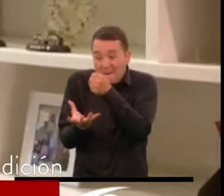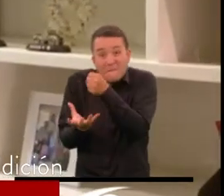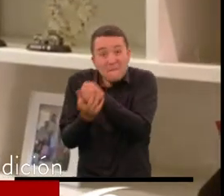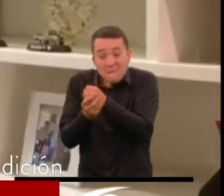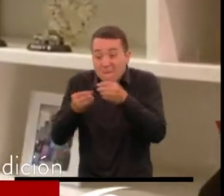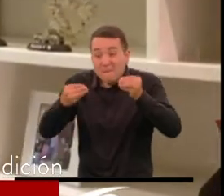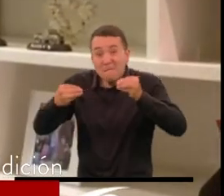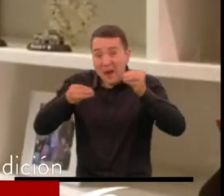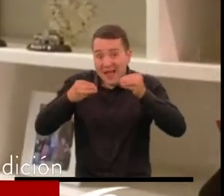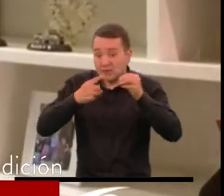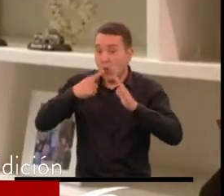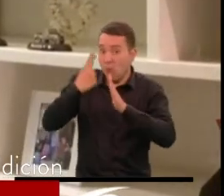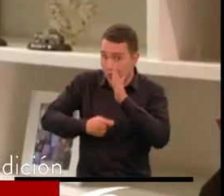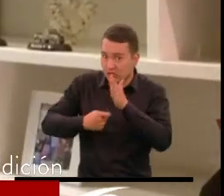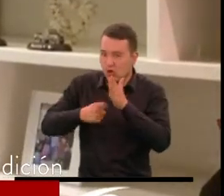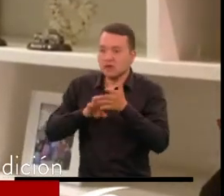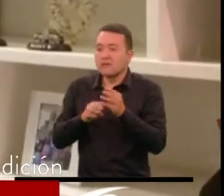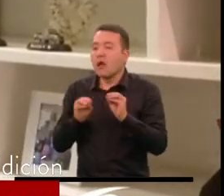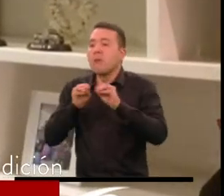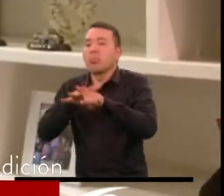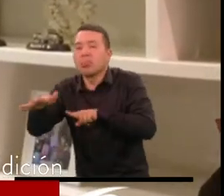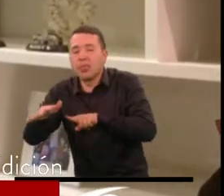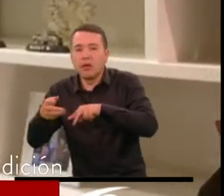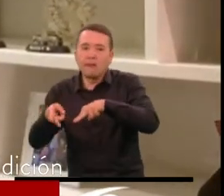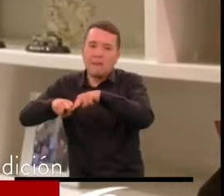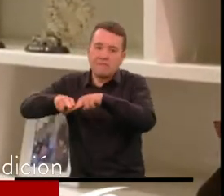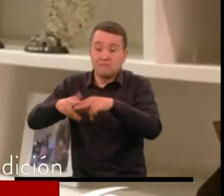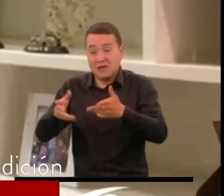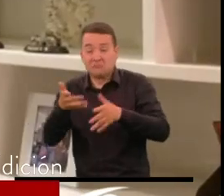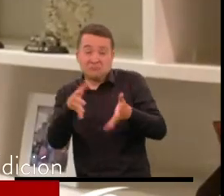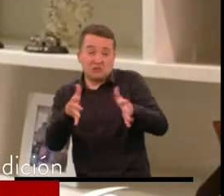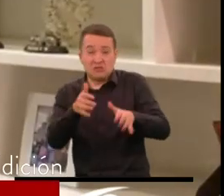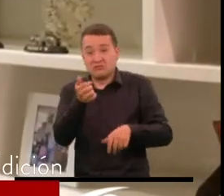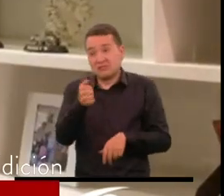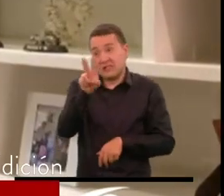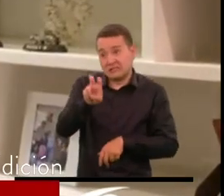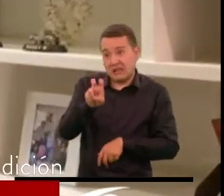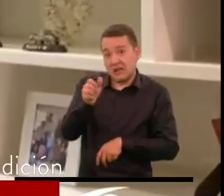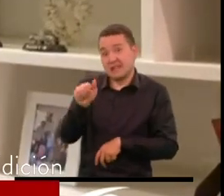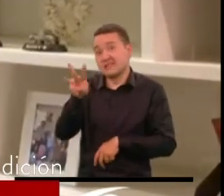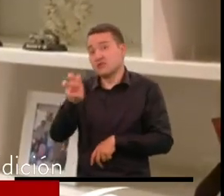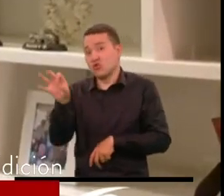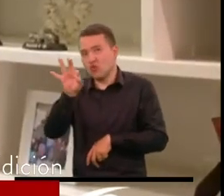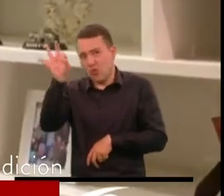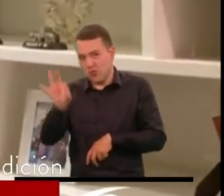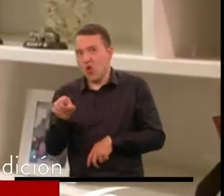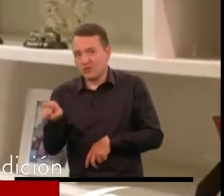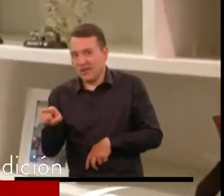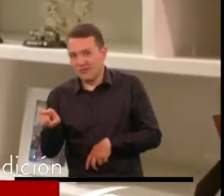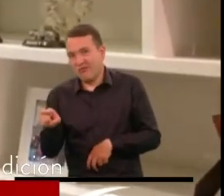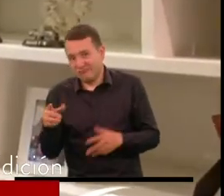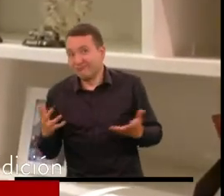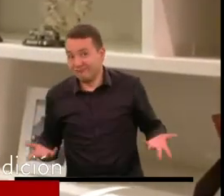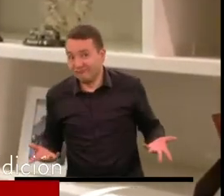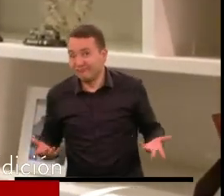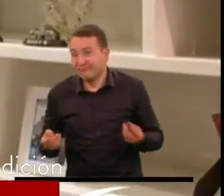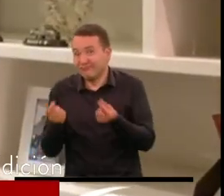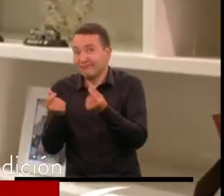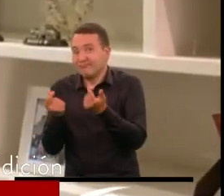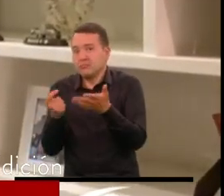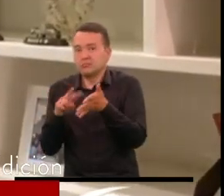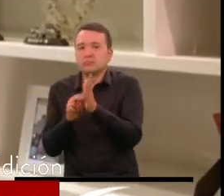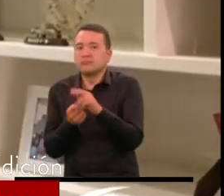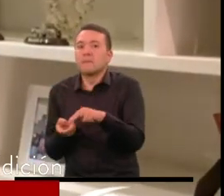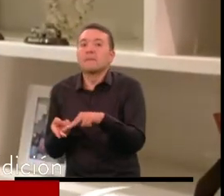acuerdo a nuestras estimaciones, equivale alrededor del 17-18% del valor del producto, lo que va a hacer es